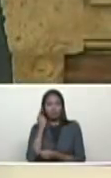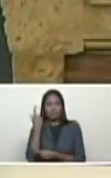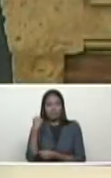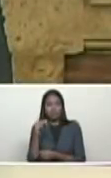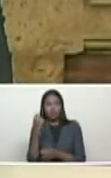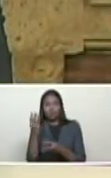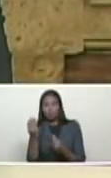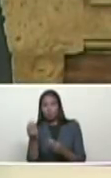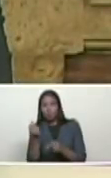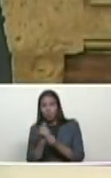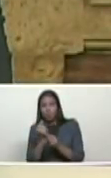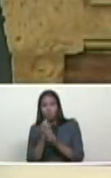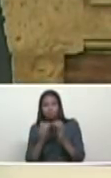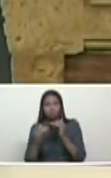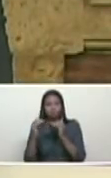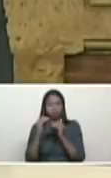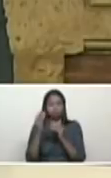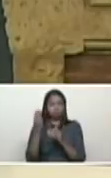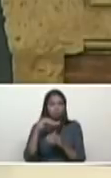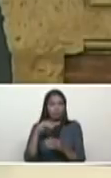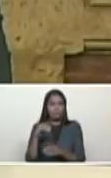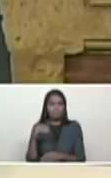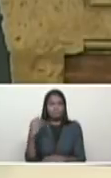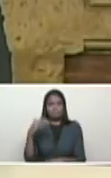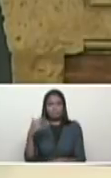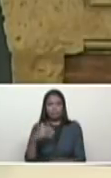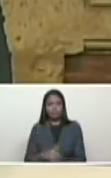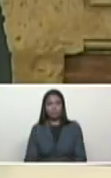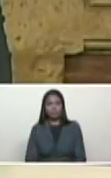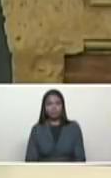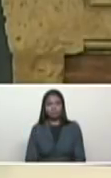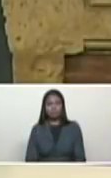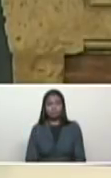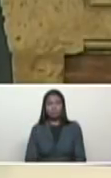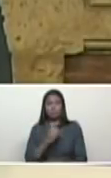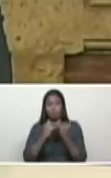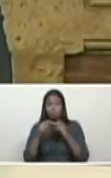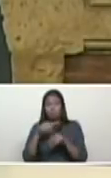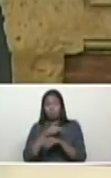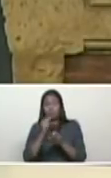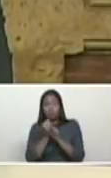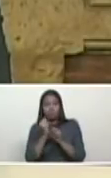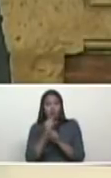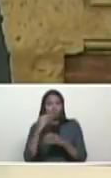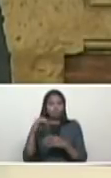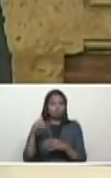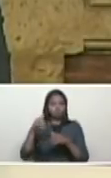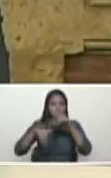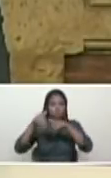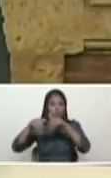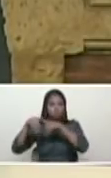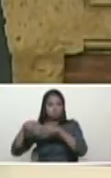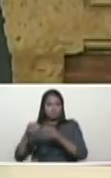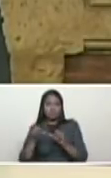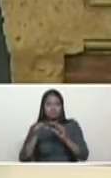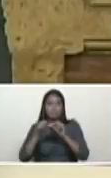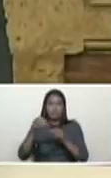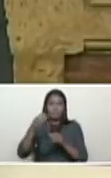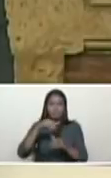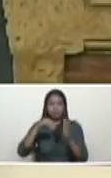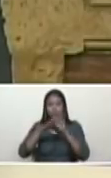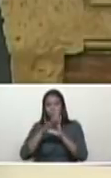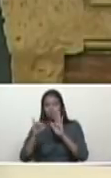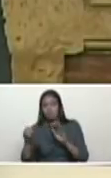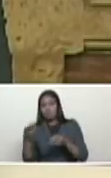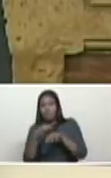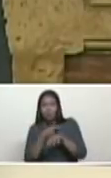mucho trabajo el consejo nacional electoral en los últimos tiempos haciendo elecciones de constituyentes de